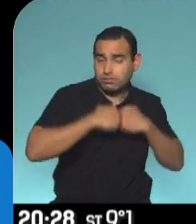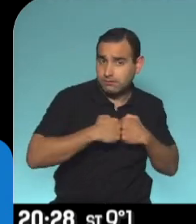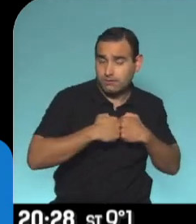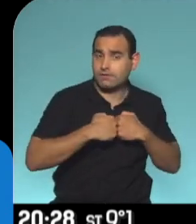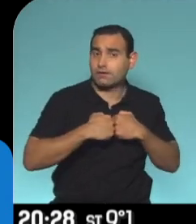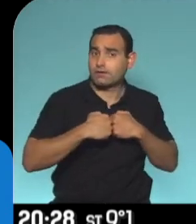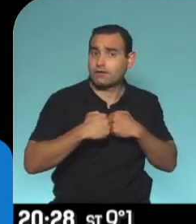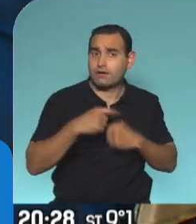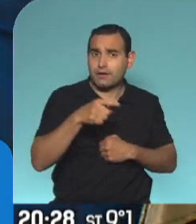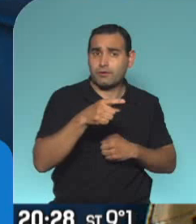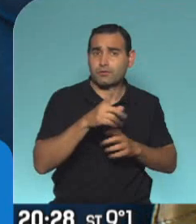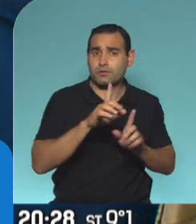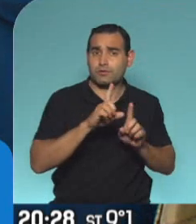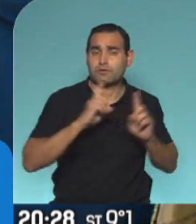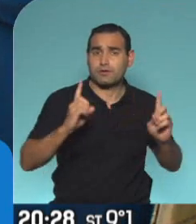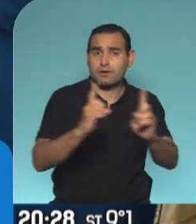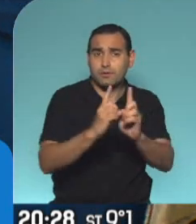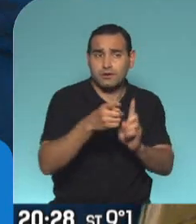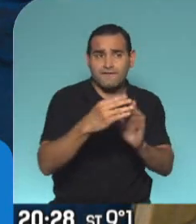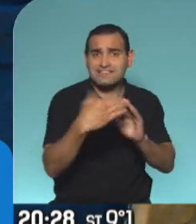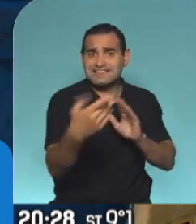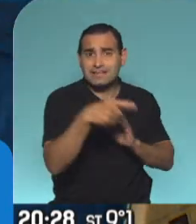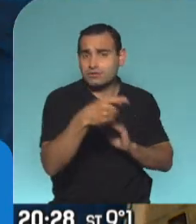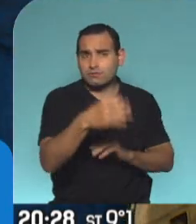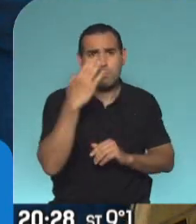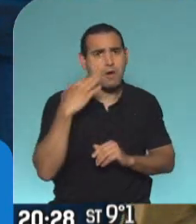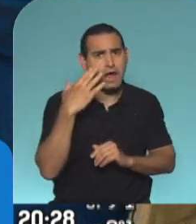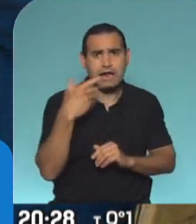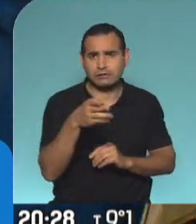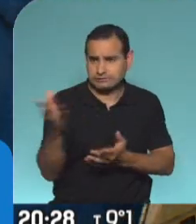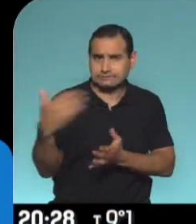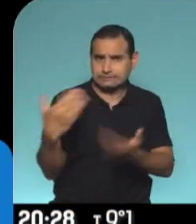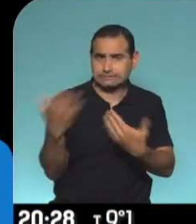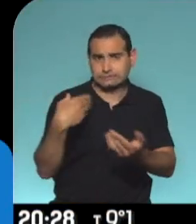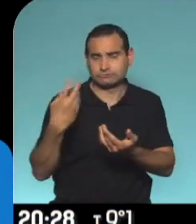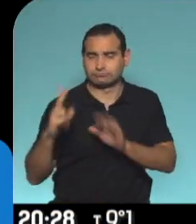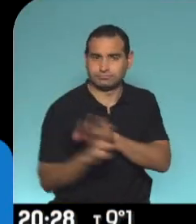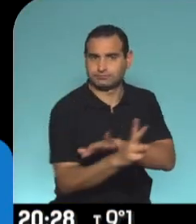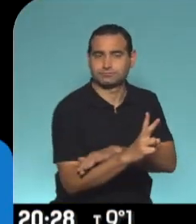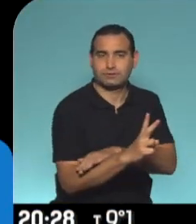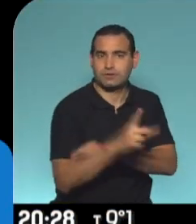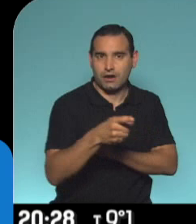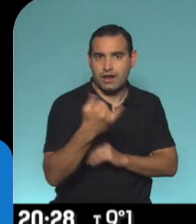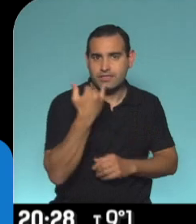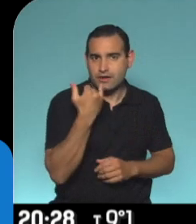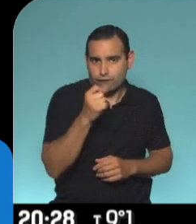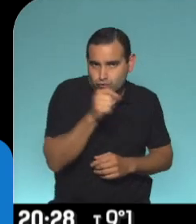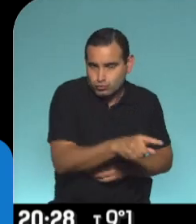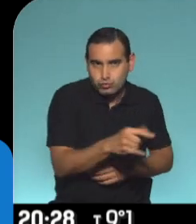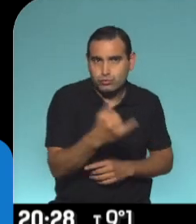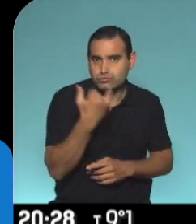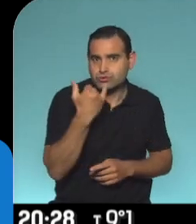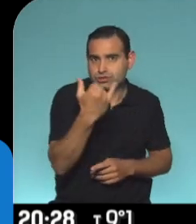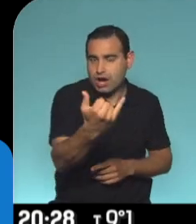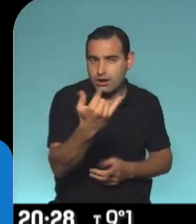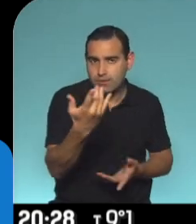asilarnos en el departamento de un vecino que amablemente nos ayudó y nos dio desde su teléfono particular la